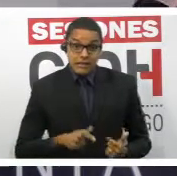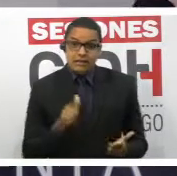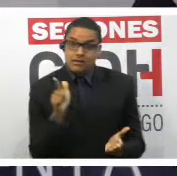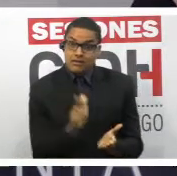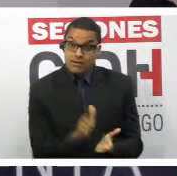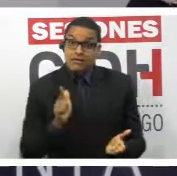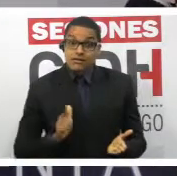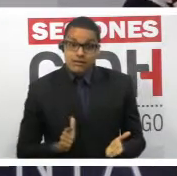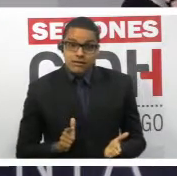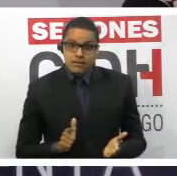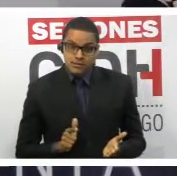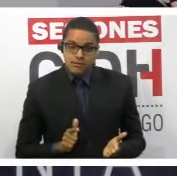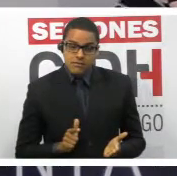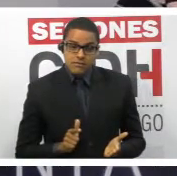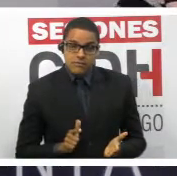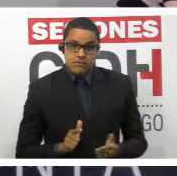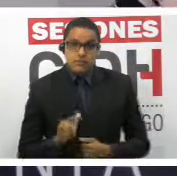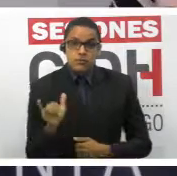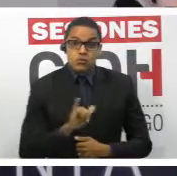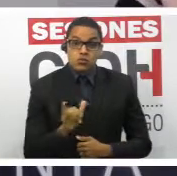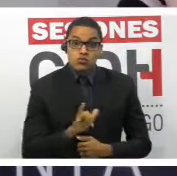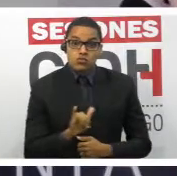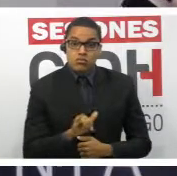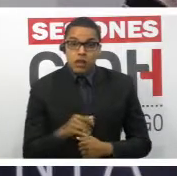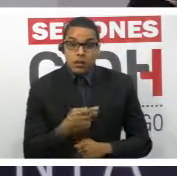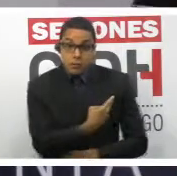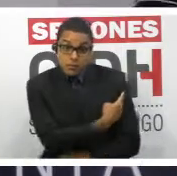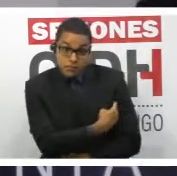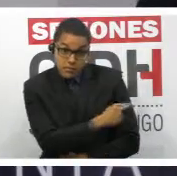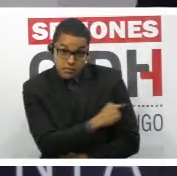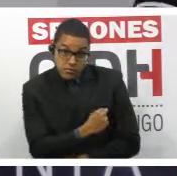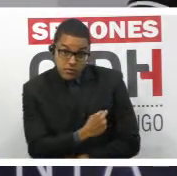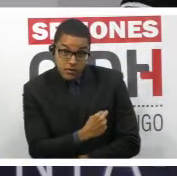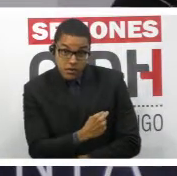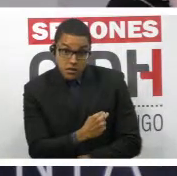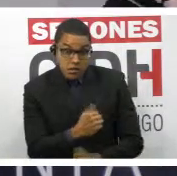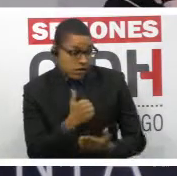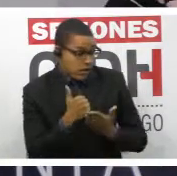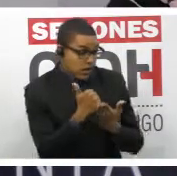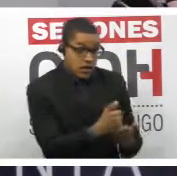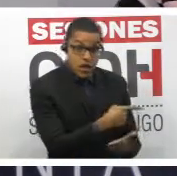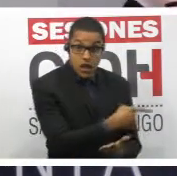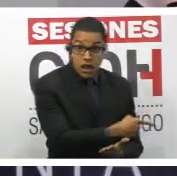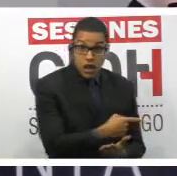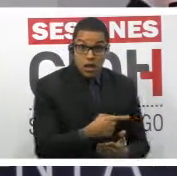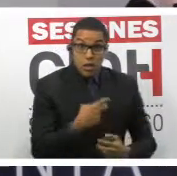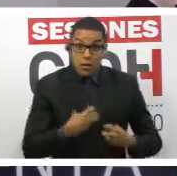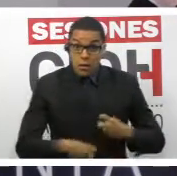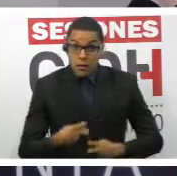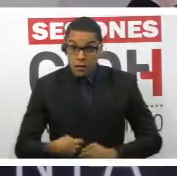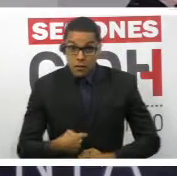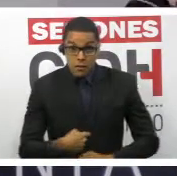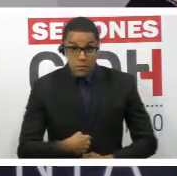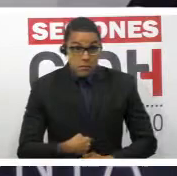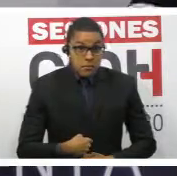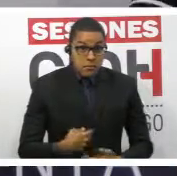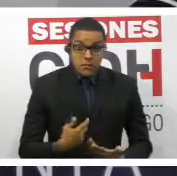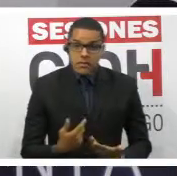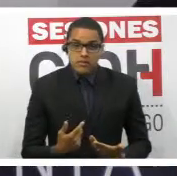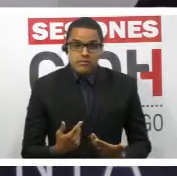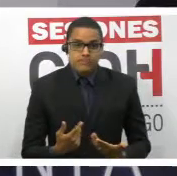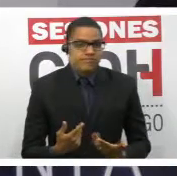access just es probablemente el software relations el de sexual a 9 d'octubre